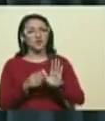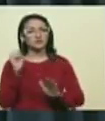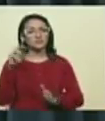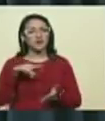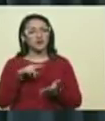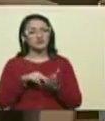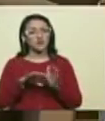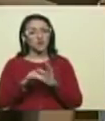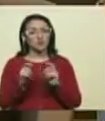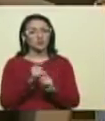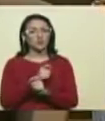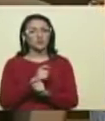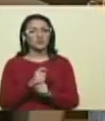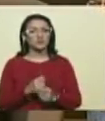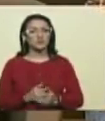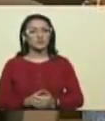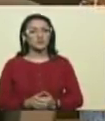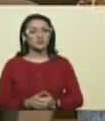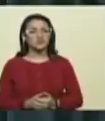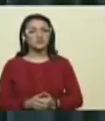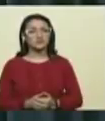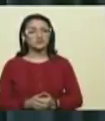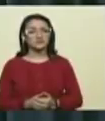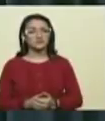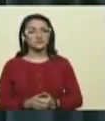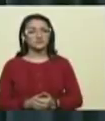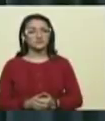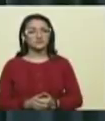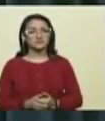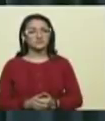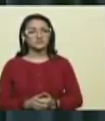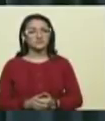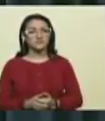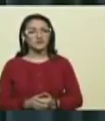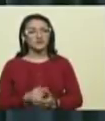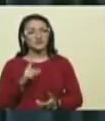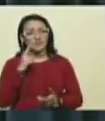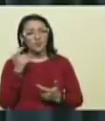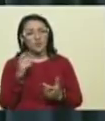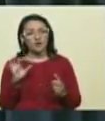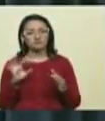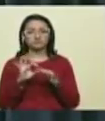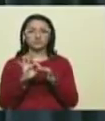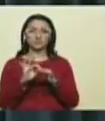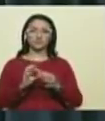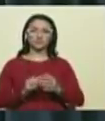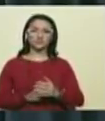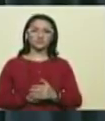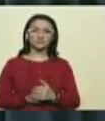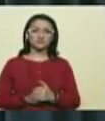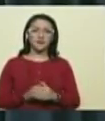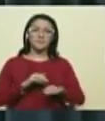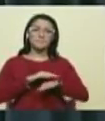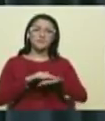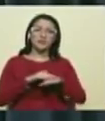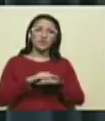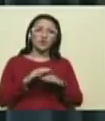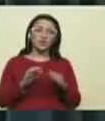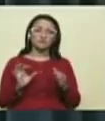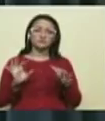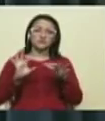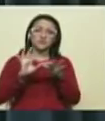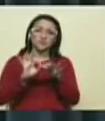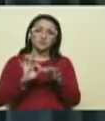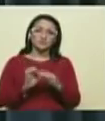Nacional Constituyente, señalaba que tenemos que ir hacia la búsqueda de la reconciliación, del perdón, de la